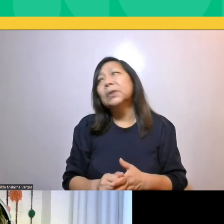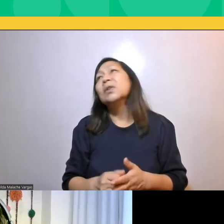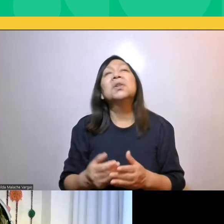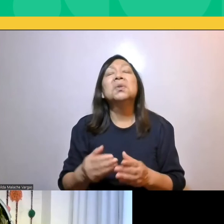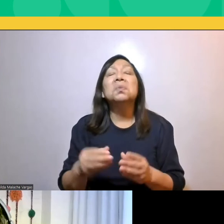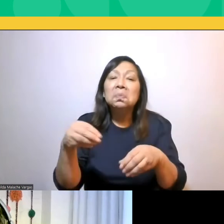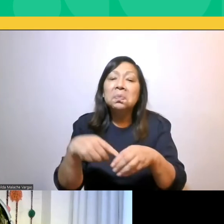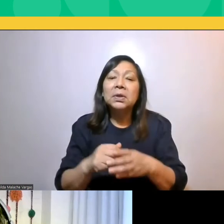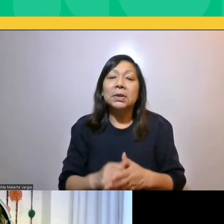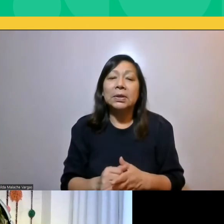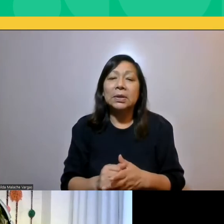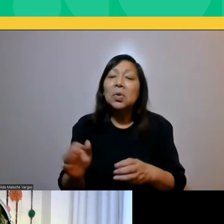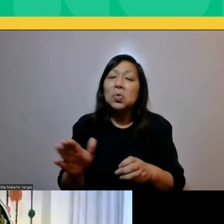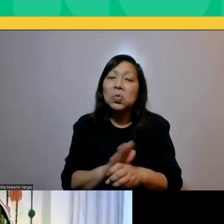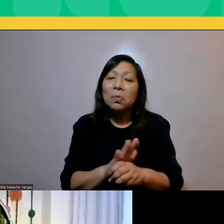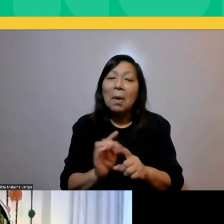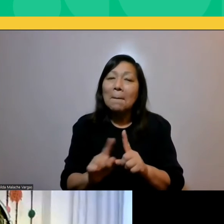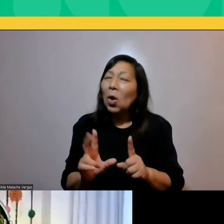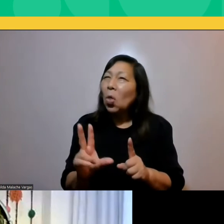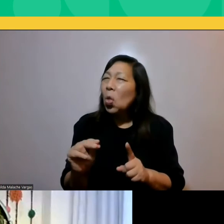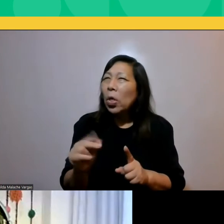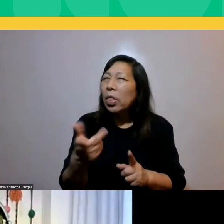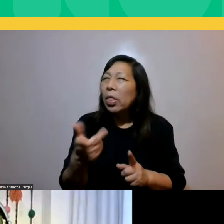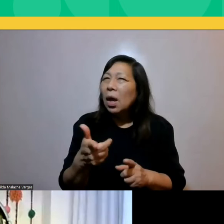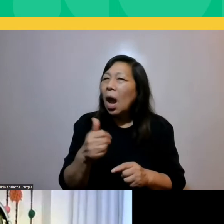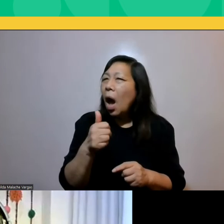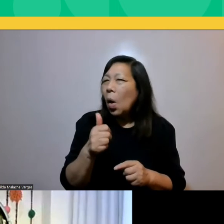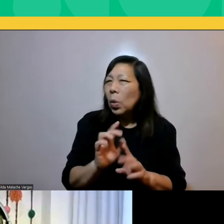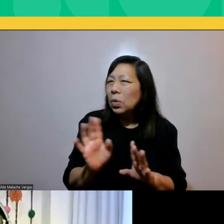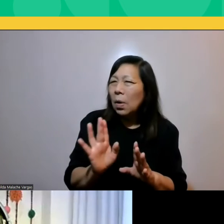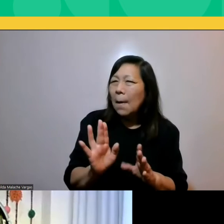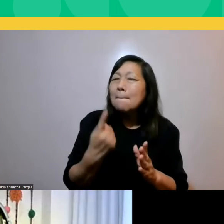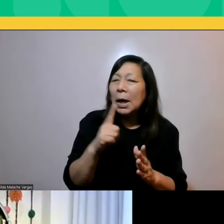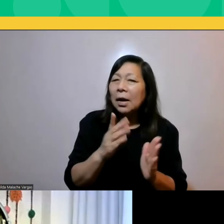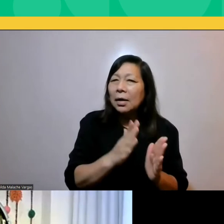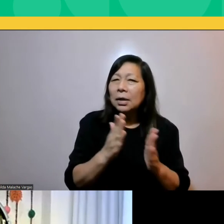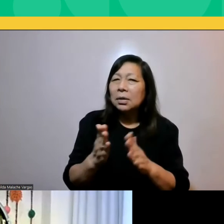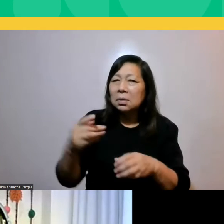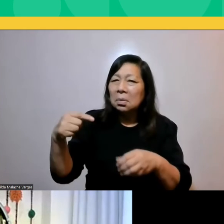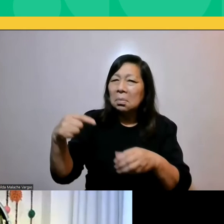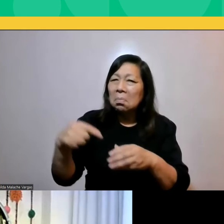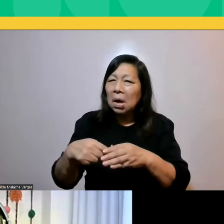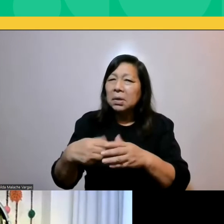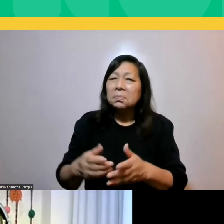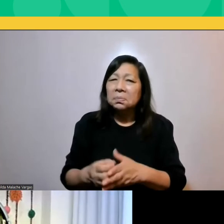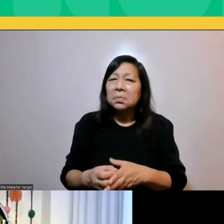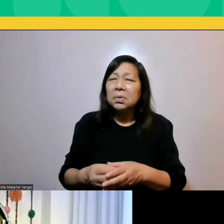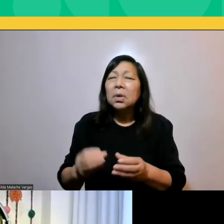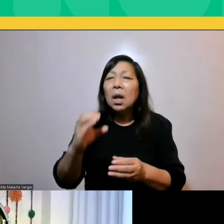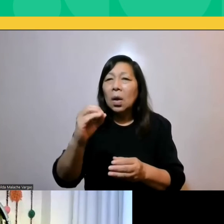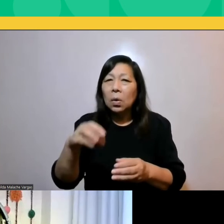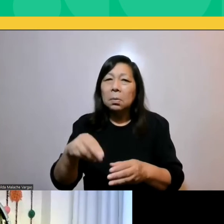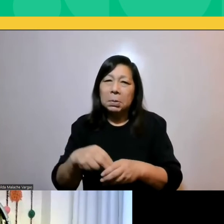neutro, sería suficiente con uno de agua de repente, para que ingrese más fácil la copa, ¿no?